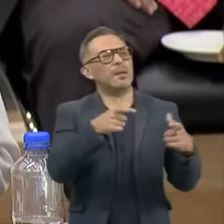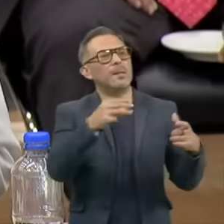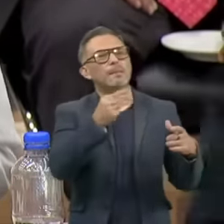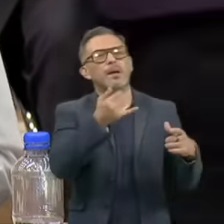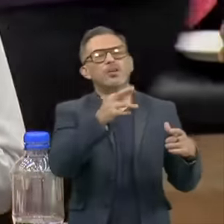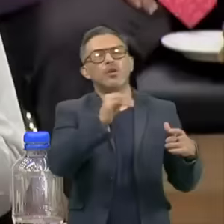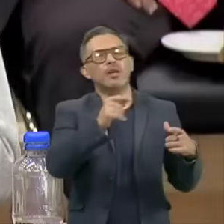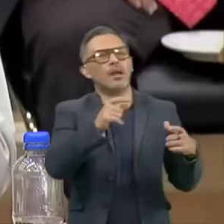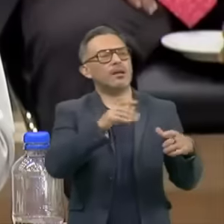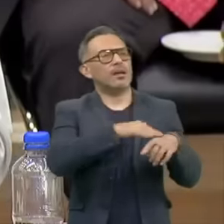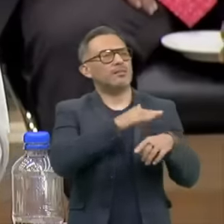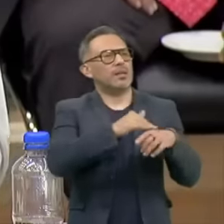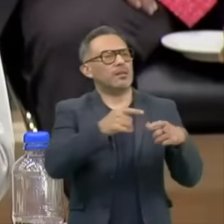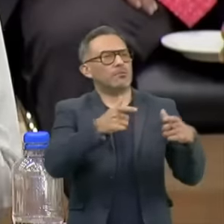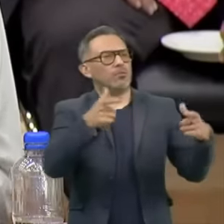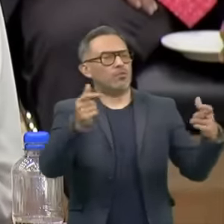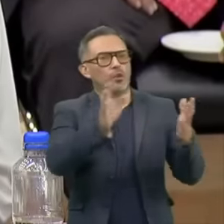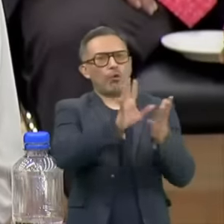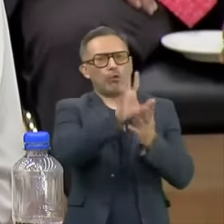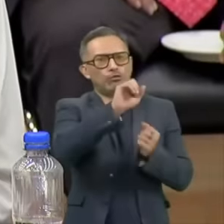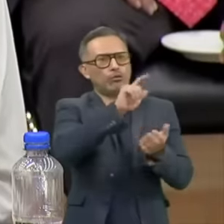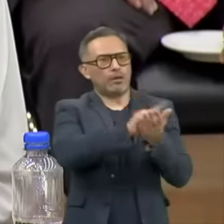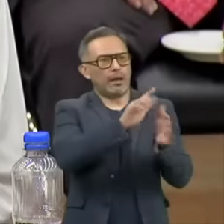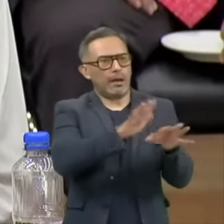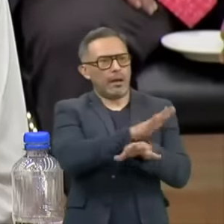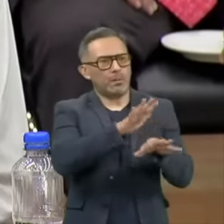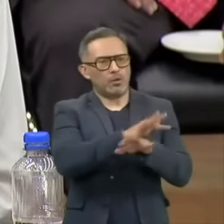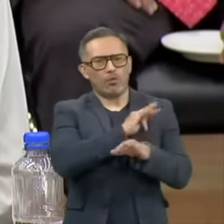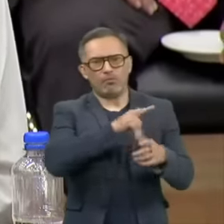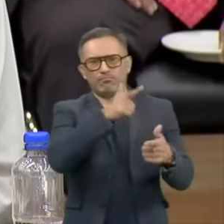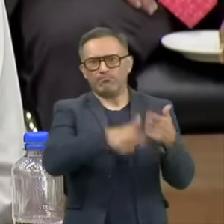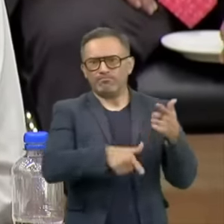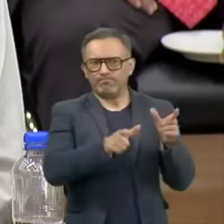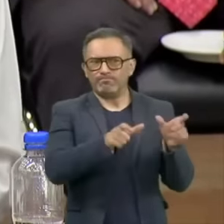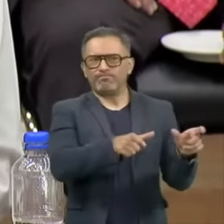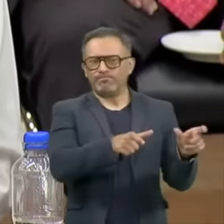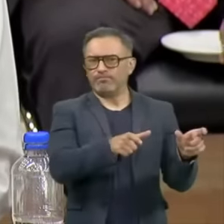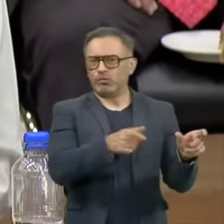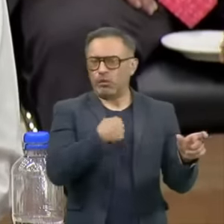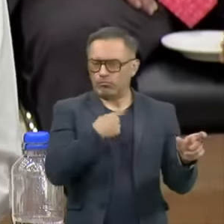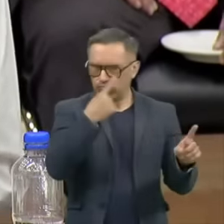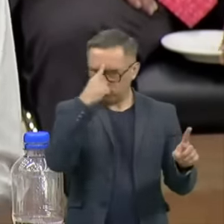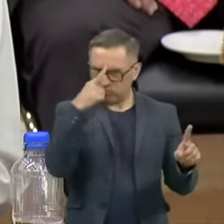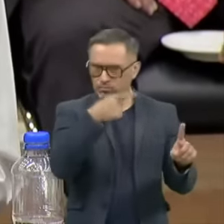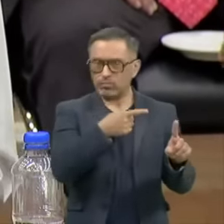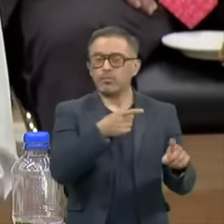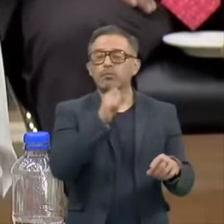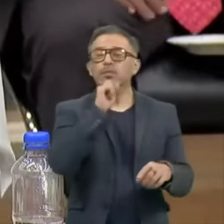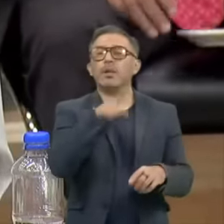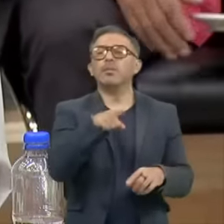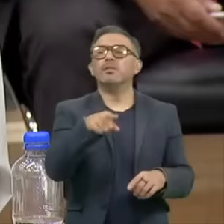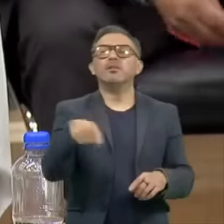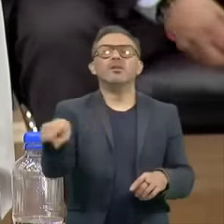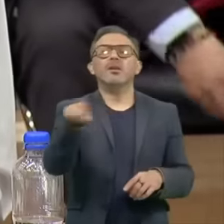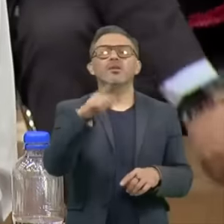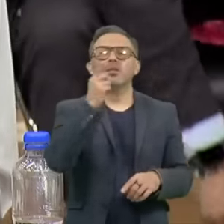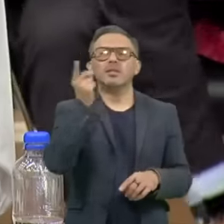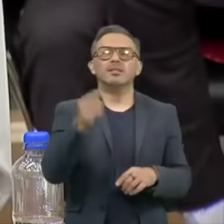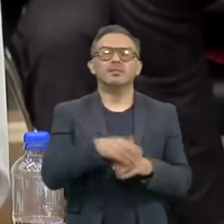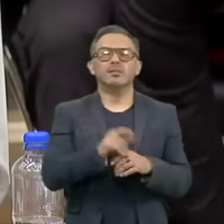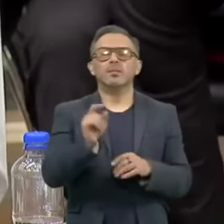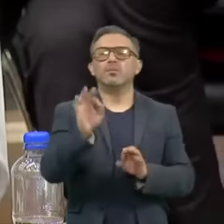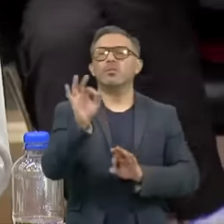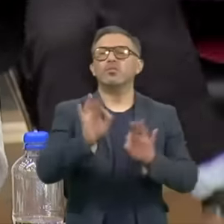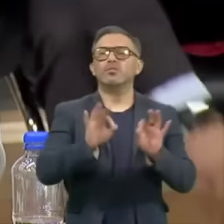calificada para hacer las reformas constitucionales que nos hemos planteado. E inclusive hablan de proporcionalidad